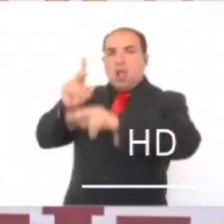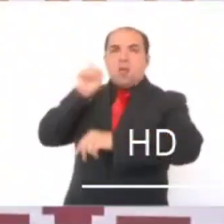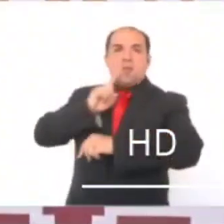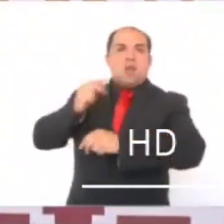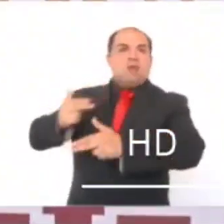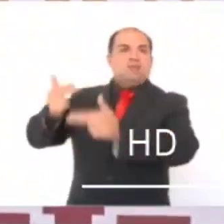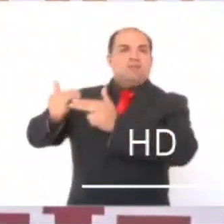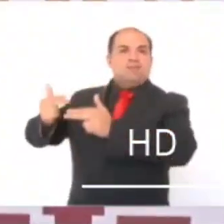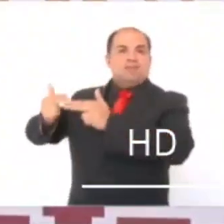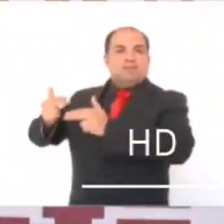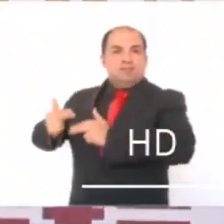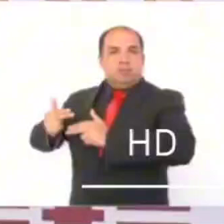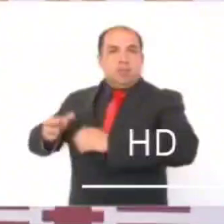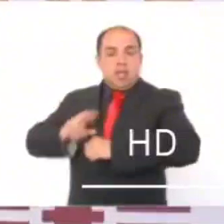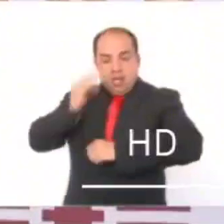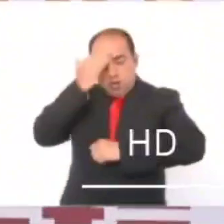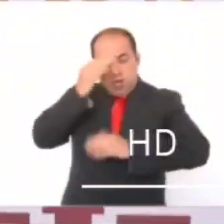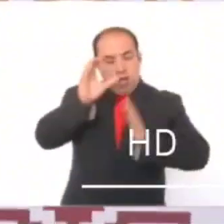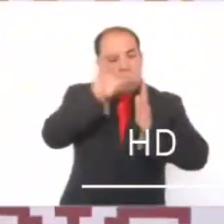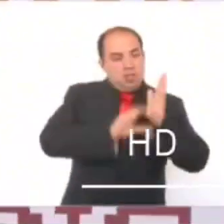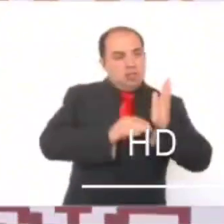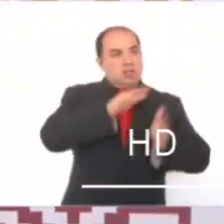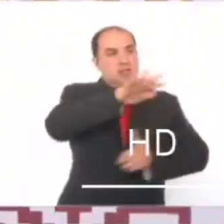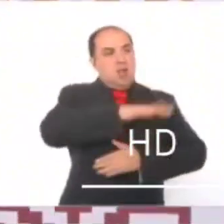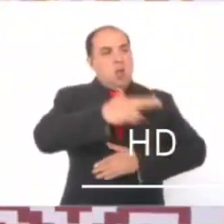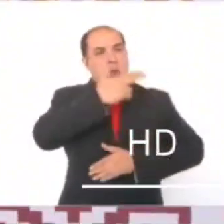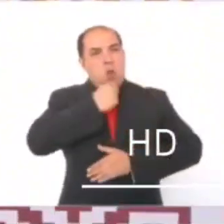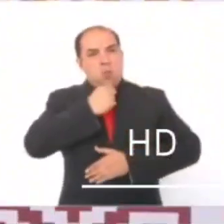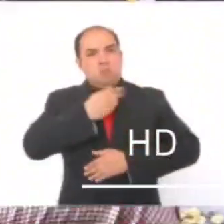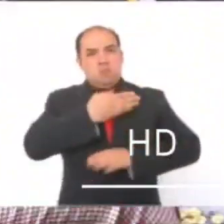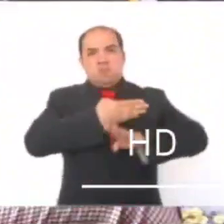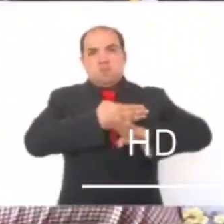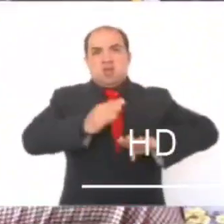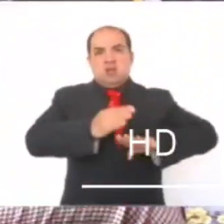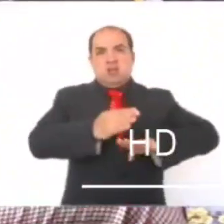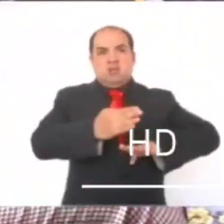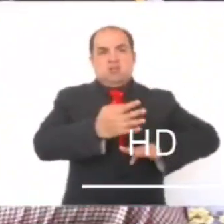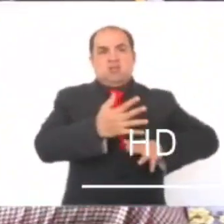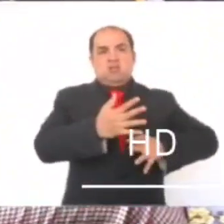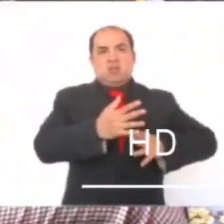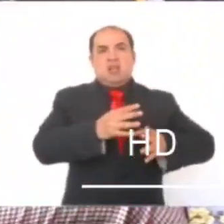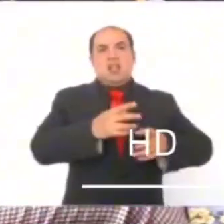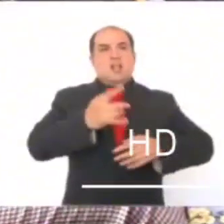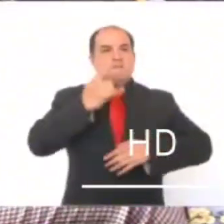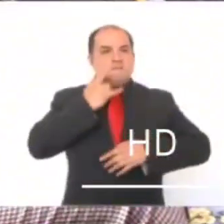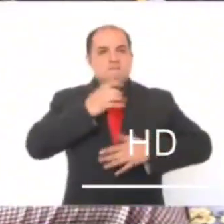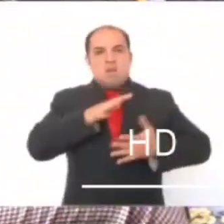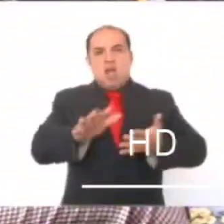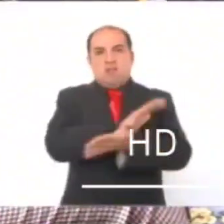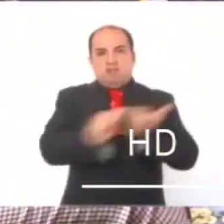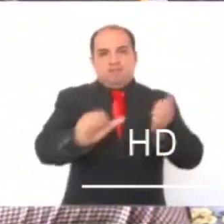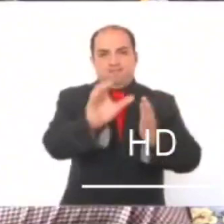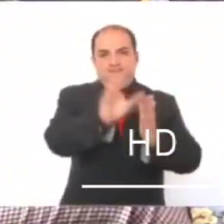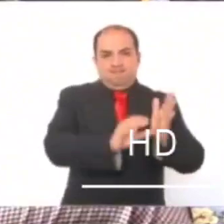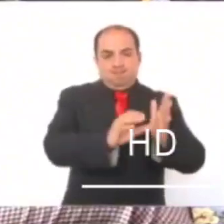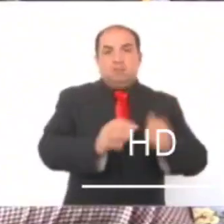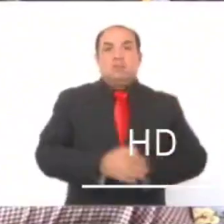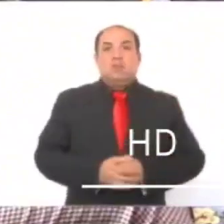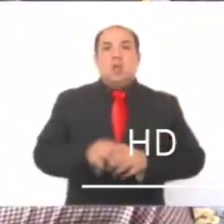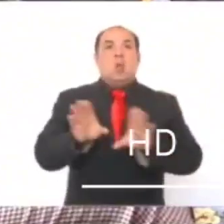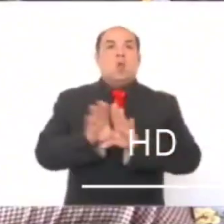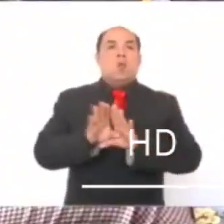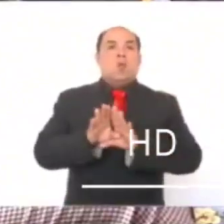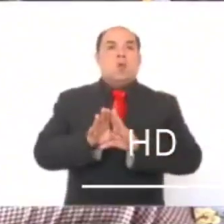reconociéndome en el calendario que el hombre blanco intentó destruir. Y como a una lagartija o a